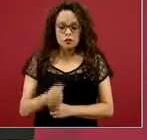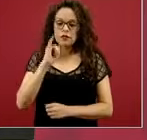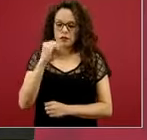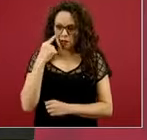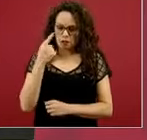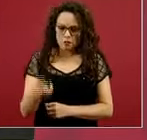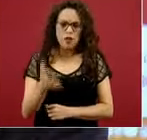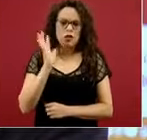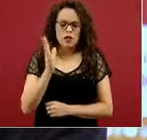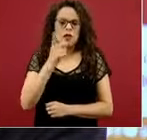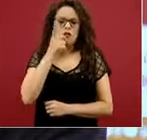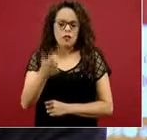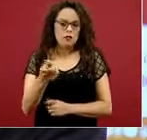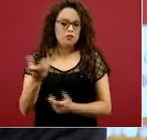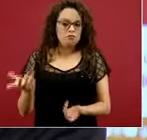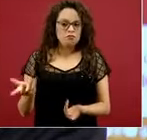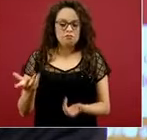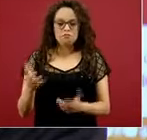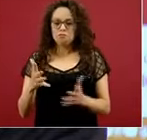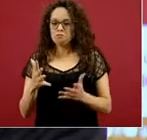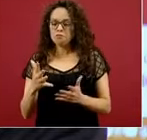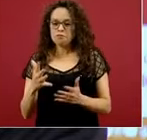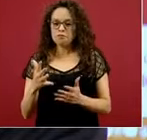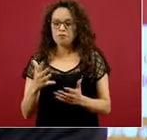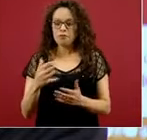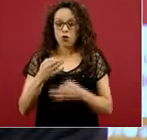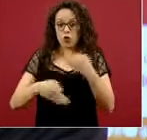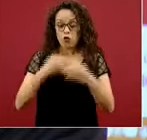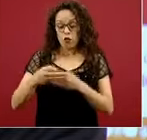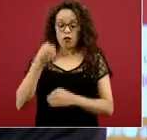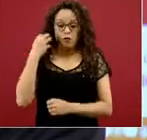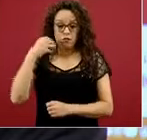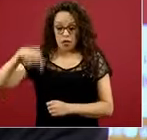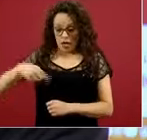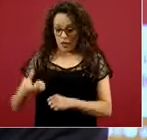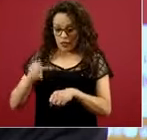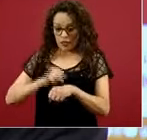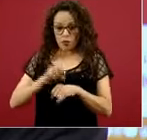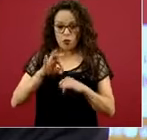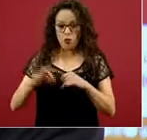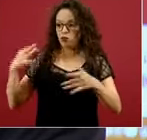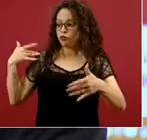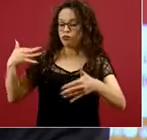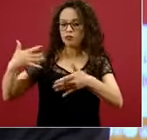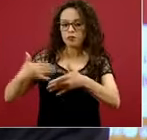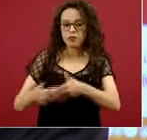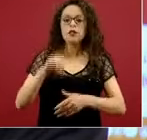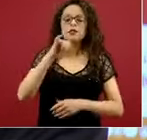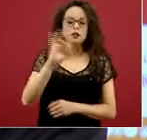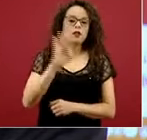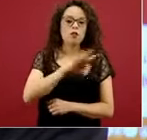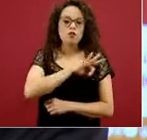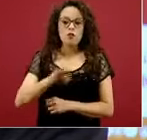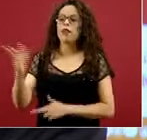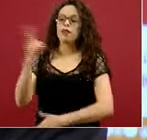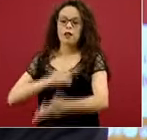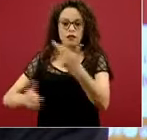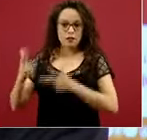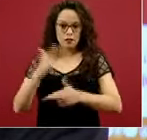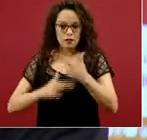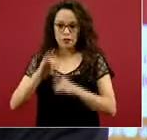hemos dicho en prácticamente todas las conferencias vespertinas de las últimas semanas. Sí hay posibilidad de un rebrote, también